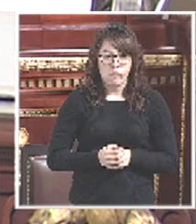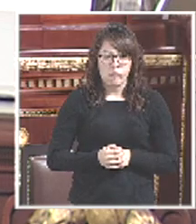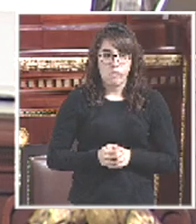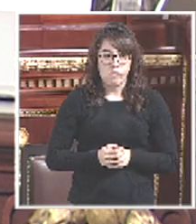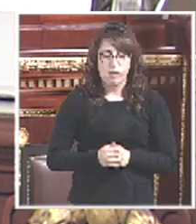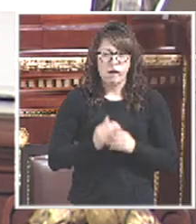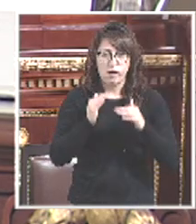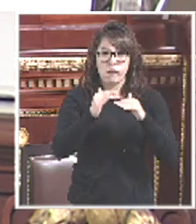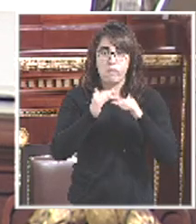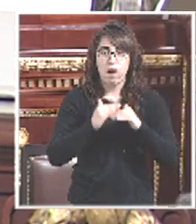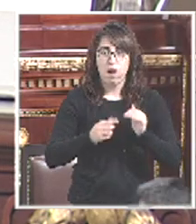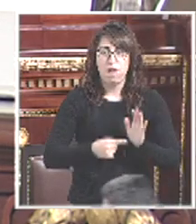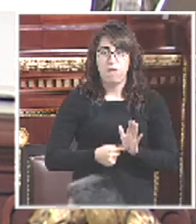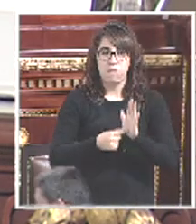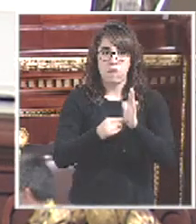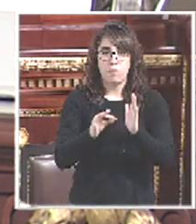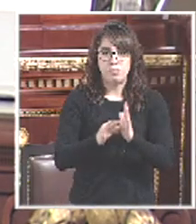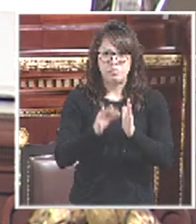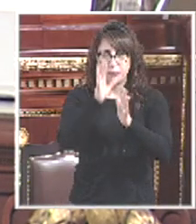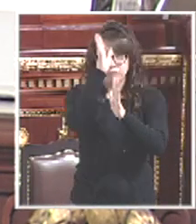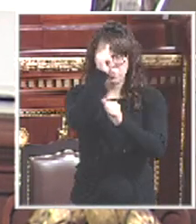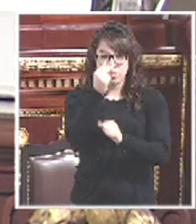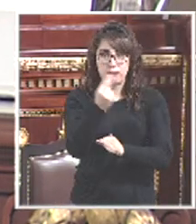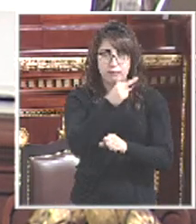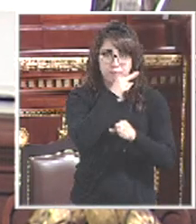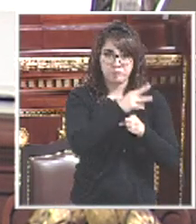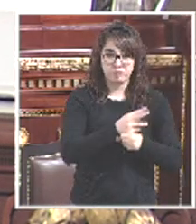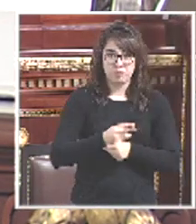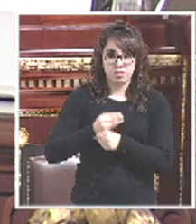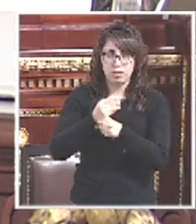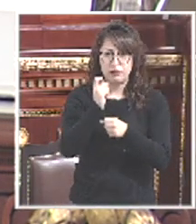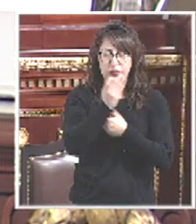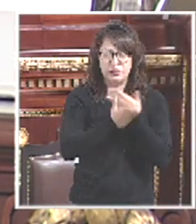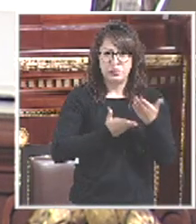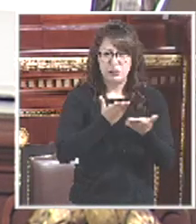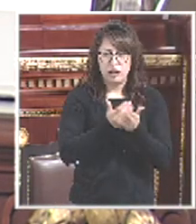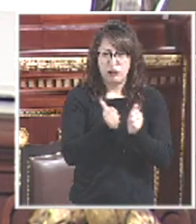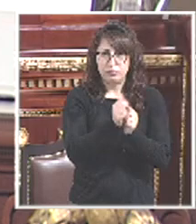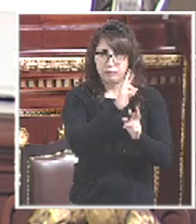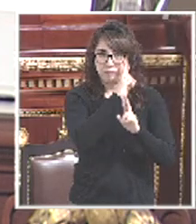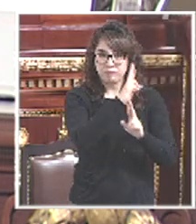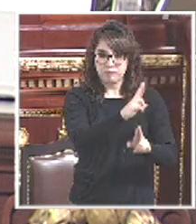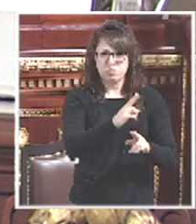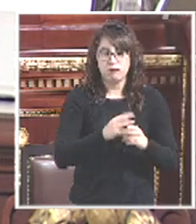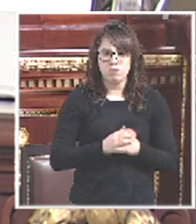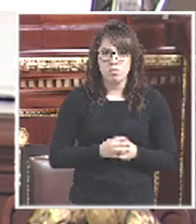Para presentar una proposición con punto de acuerdo de urgente y obvia resolución por la que se exhorta